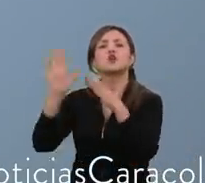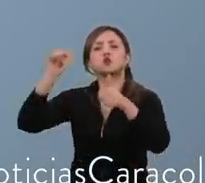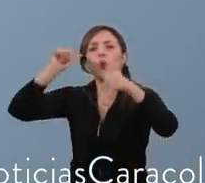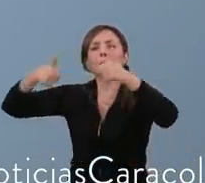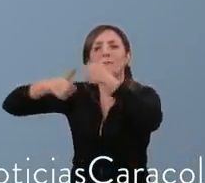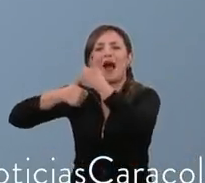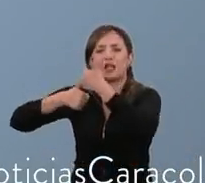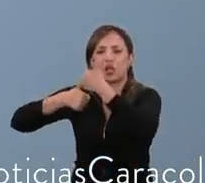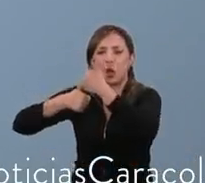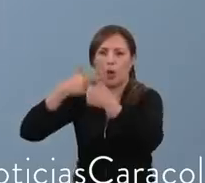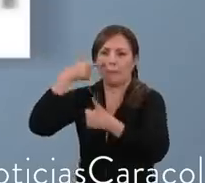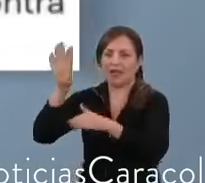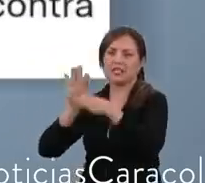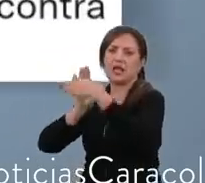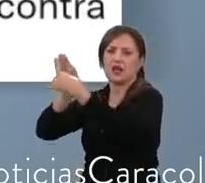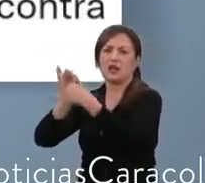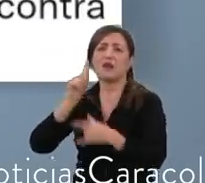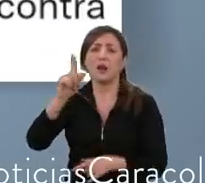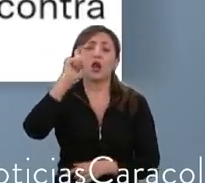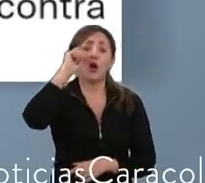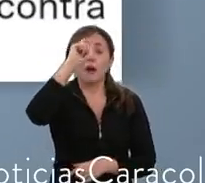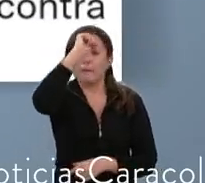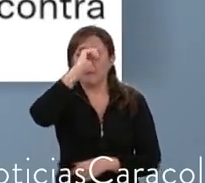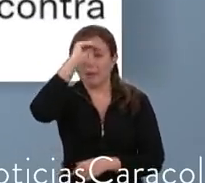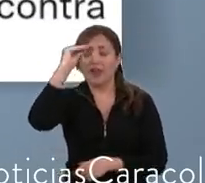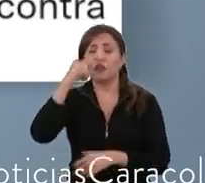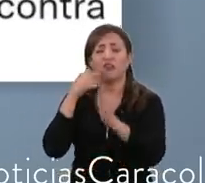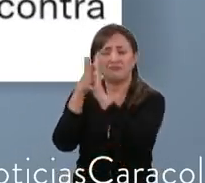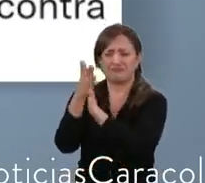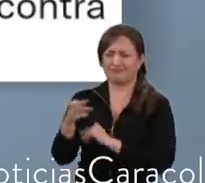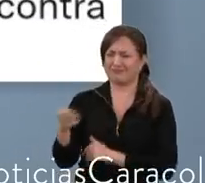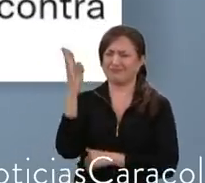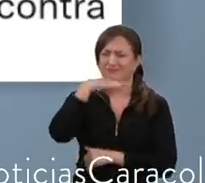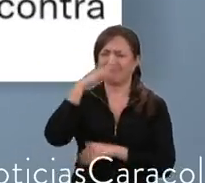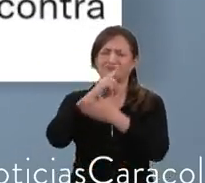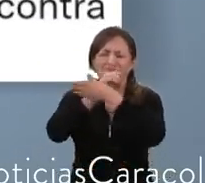Sin embargo, Gustavo Petro lo desmintió en Twitter y pidió acciones penales contra los implicados.